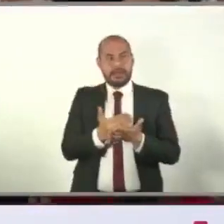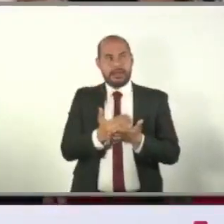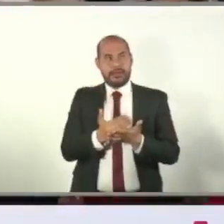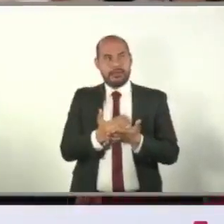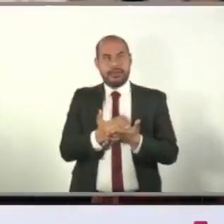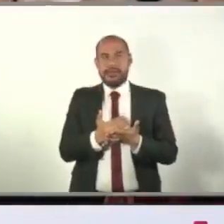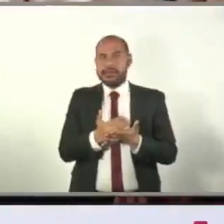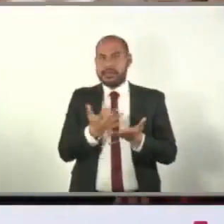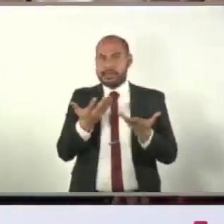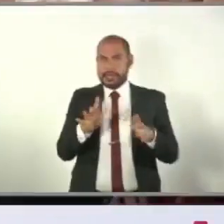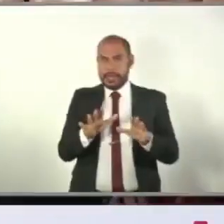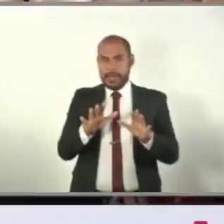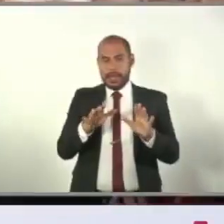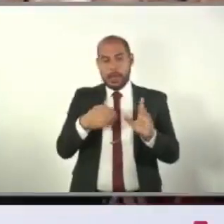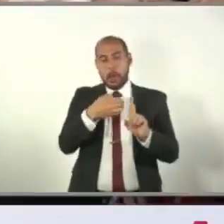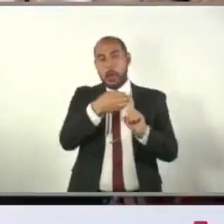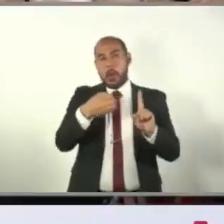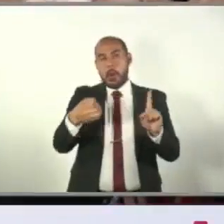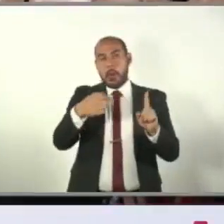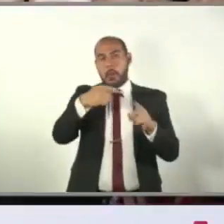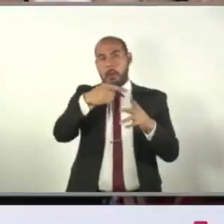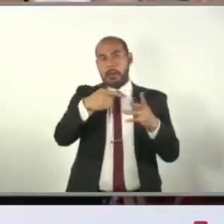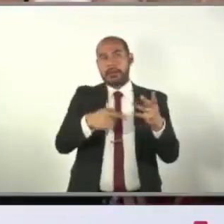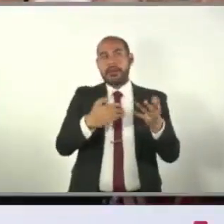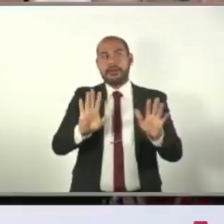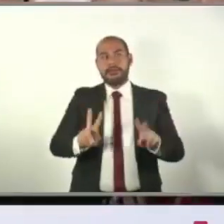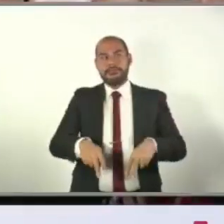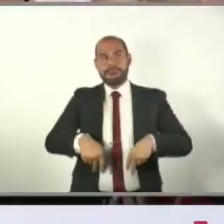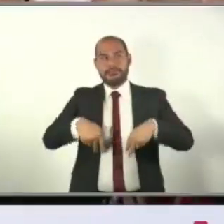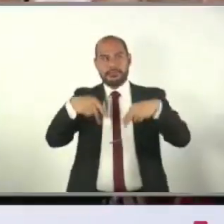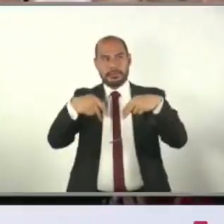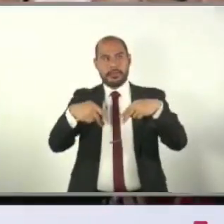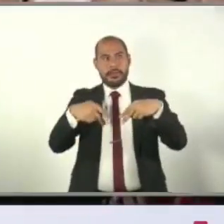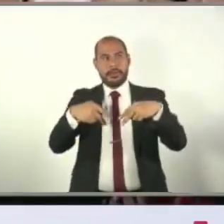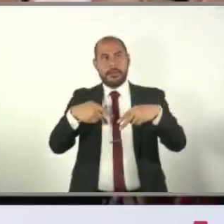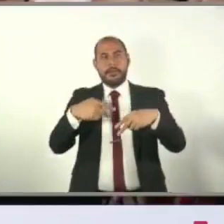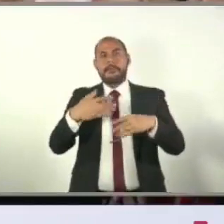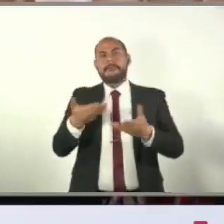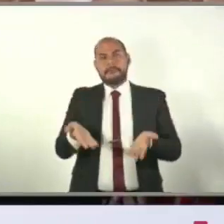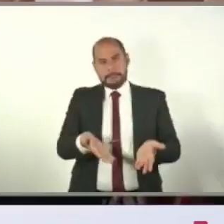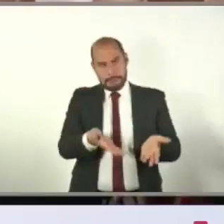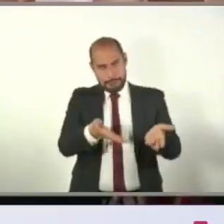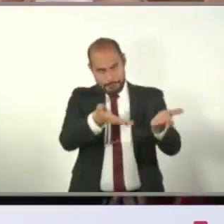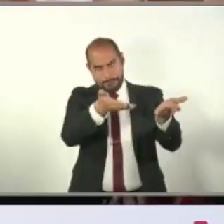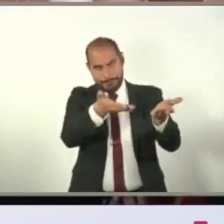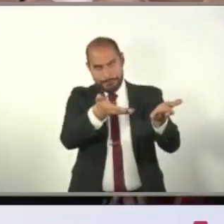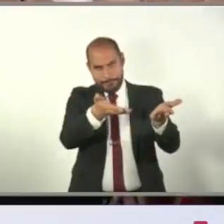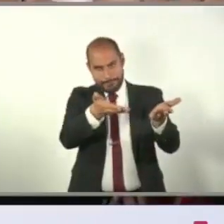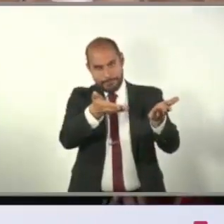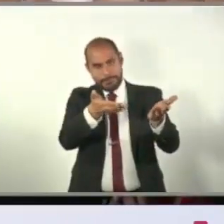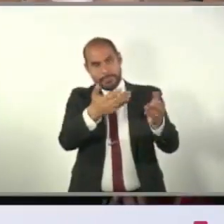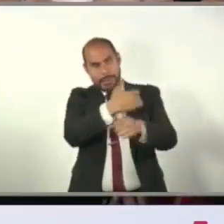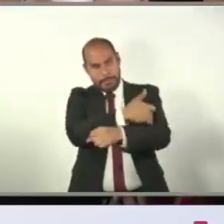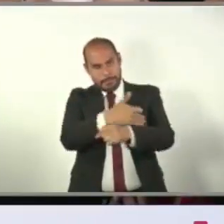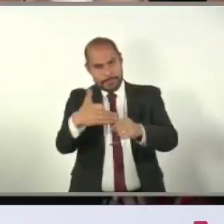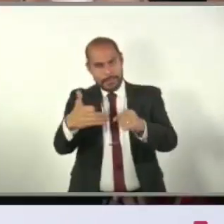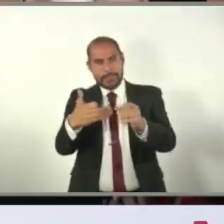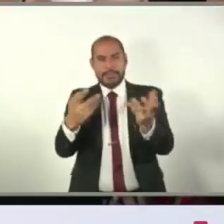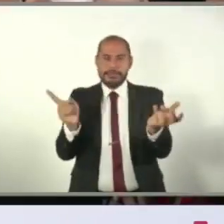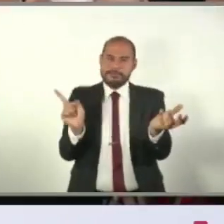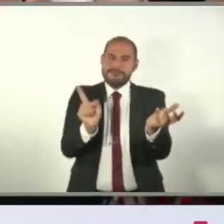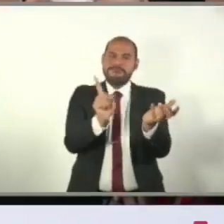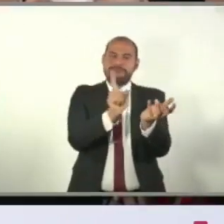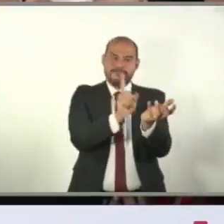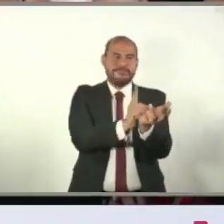vamos a pedir a ustedes que se paren y vayan con sus familiares y les